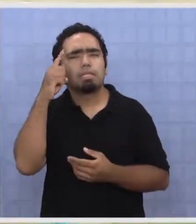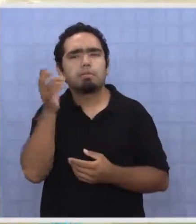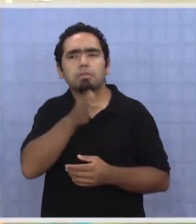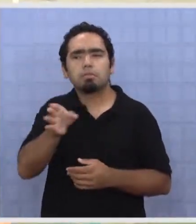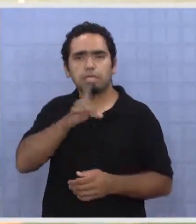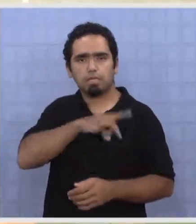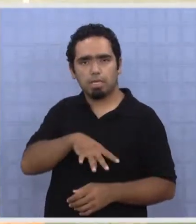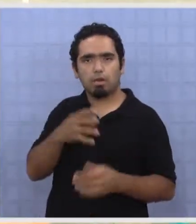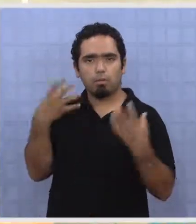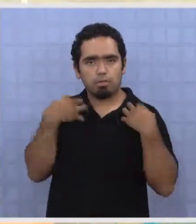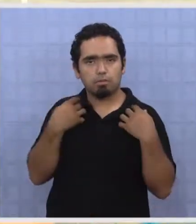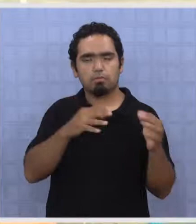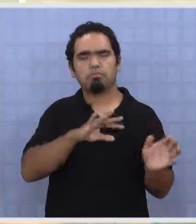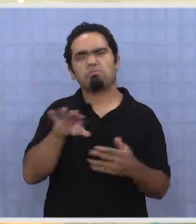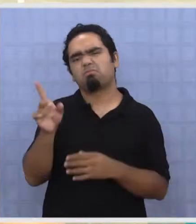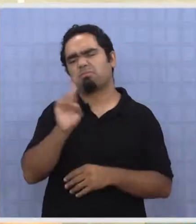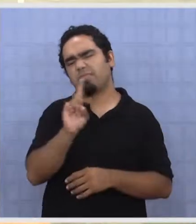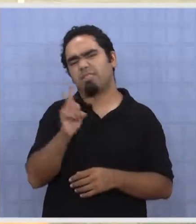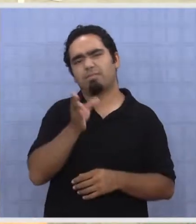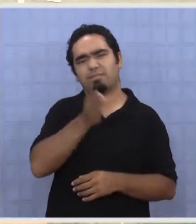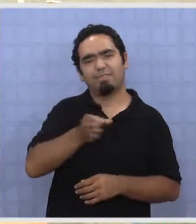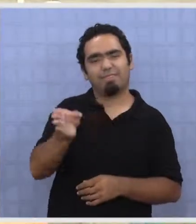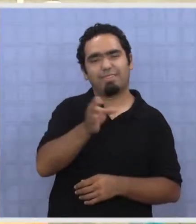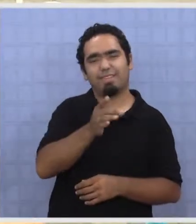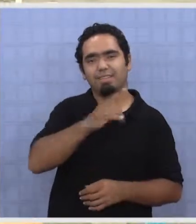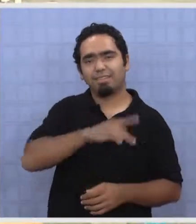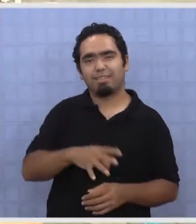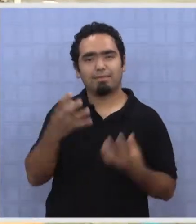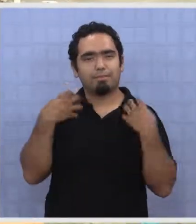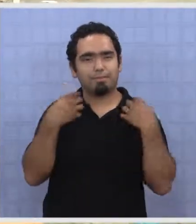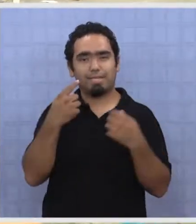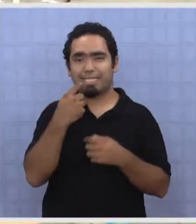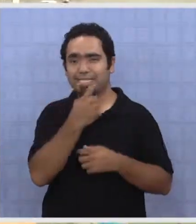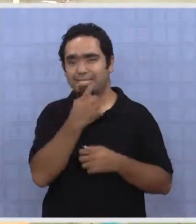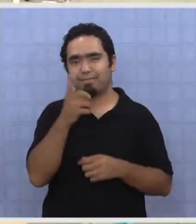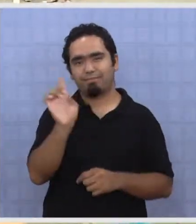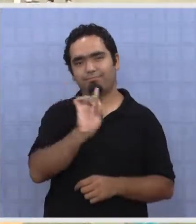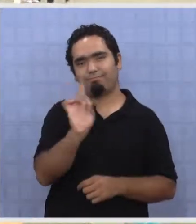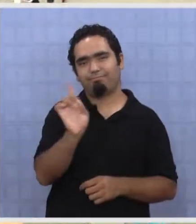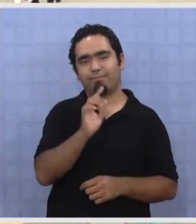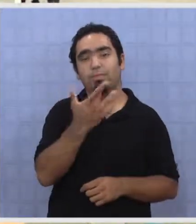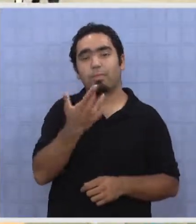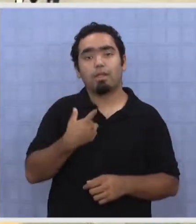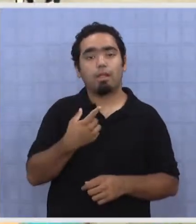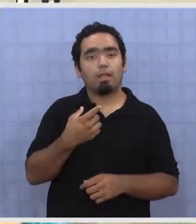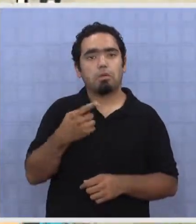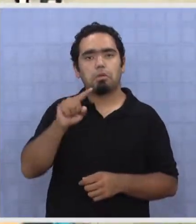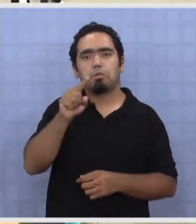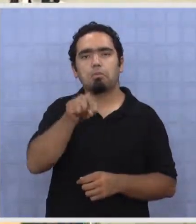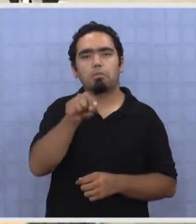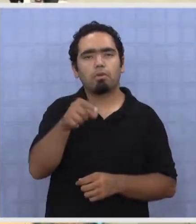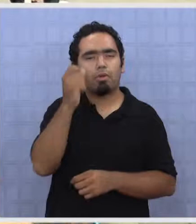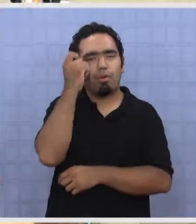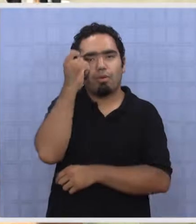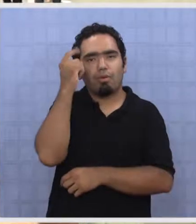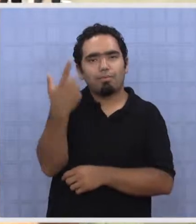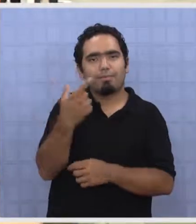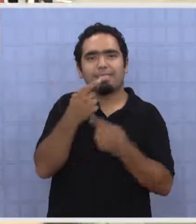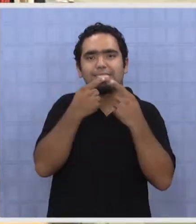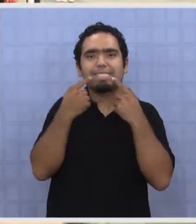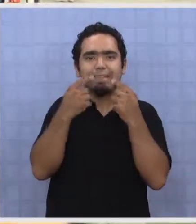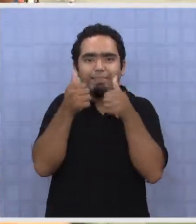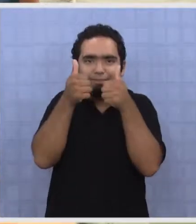Los chilenos en general no creo que sean muy responsables con sus dientes por el asunto de que no le toman el peso a lo que es tener una buena